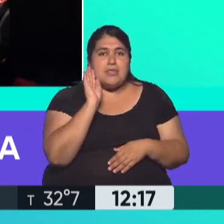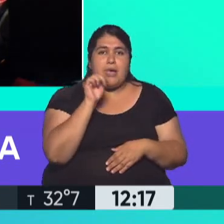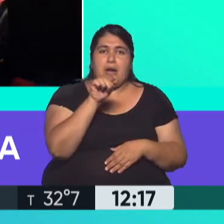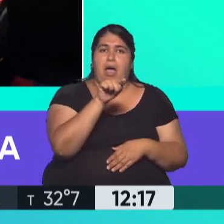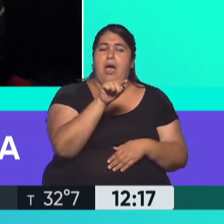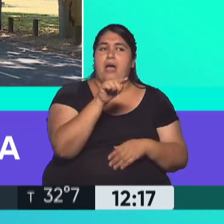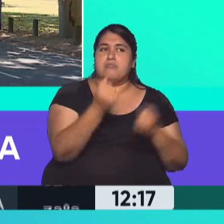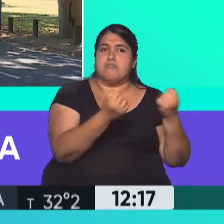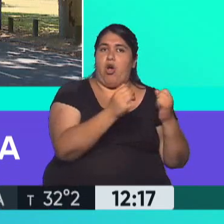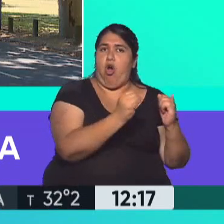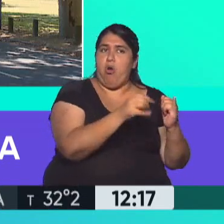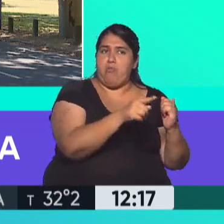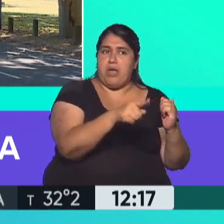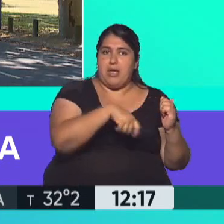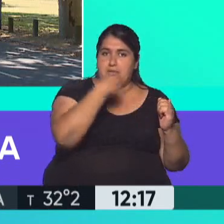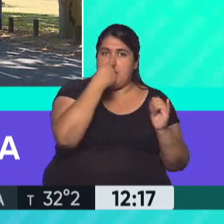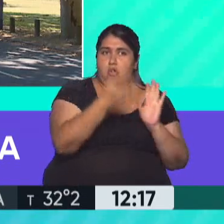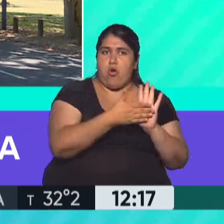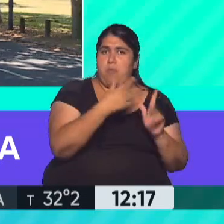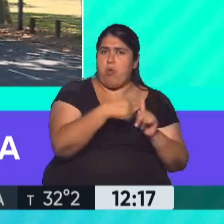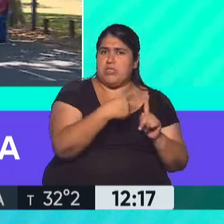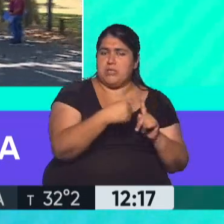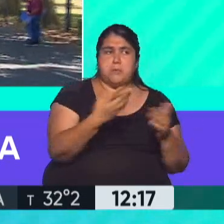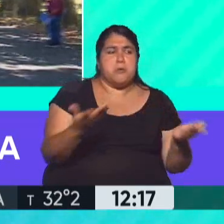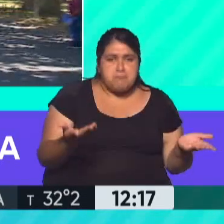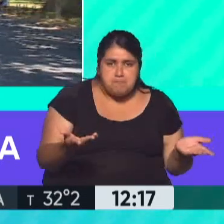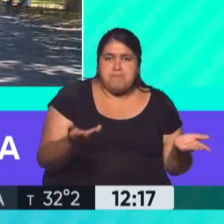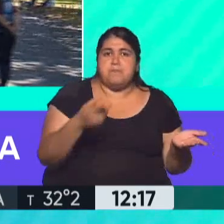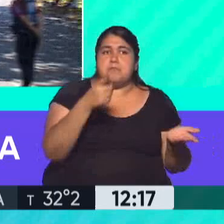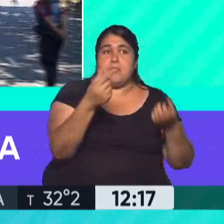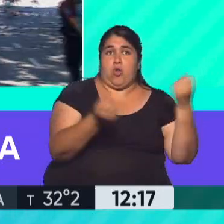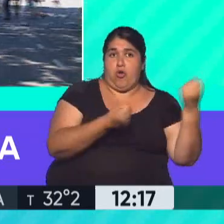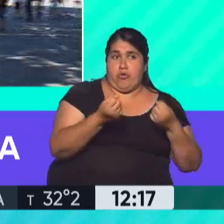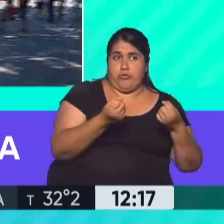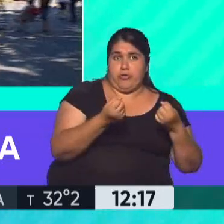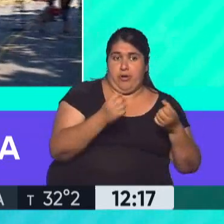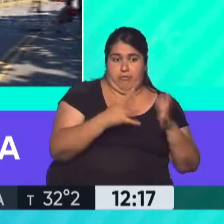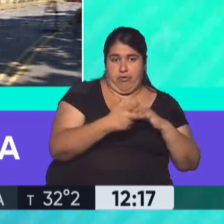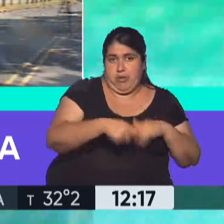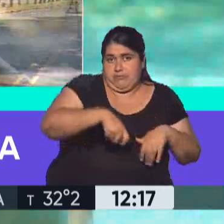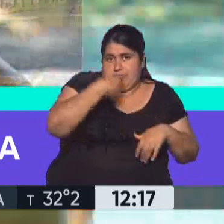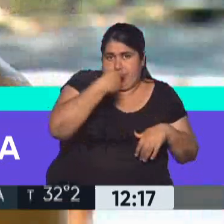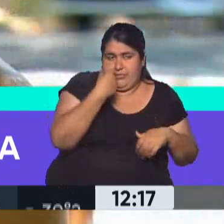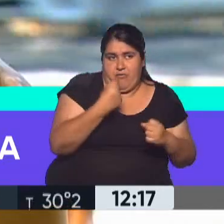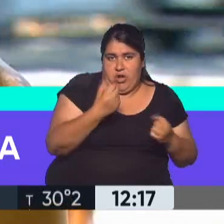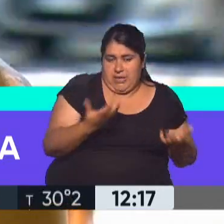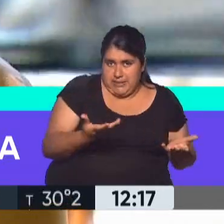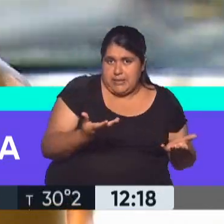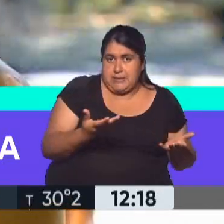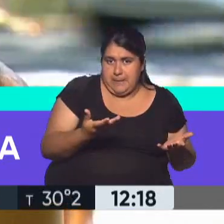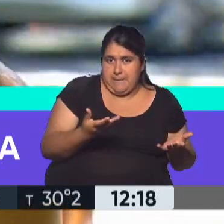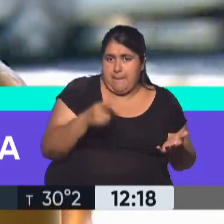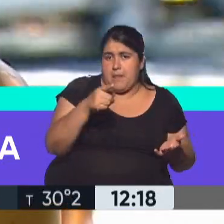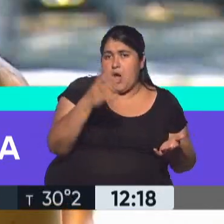que conducía dio positivo de narcotest, o sea que conducía, viajaba bajo los efectos de un narcotizante,